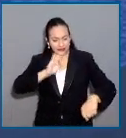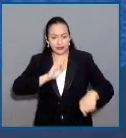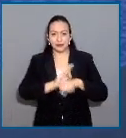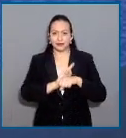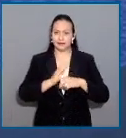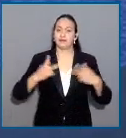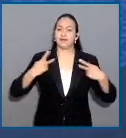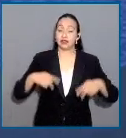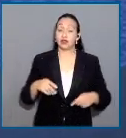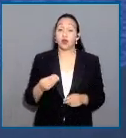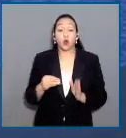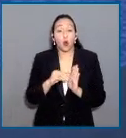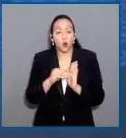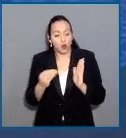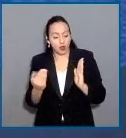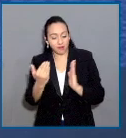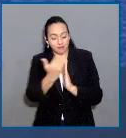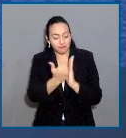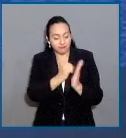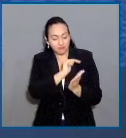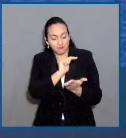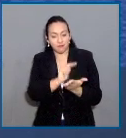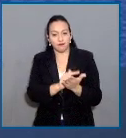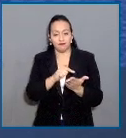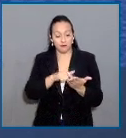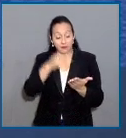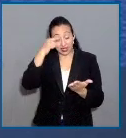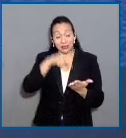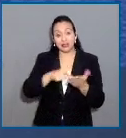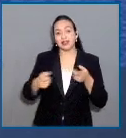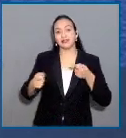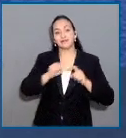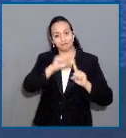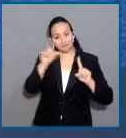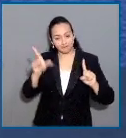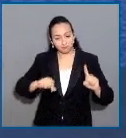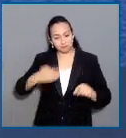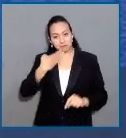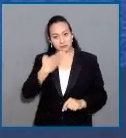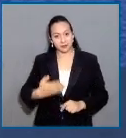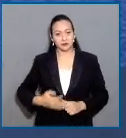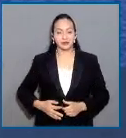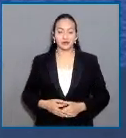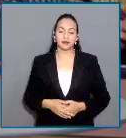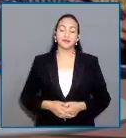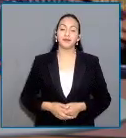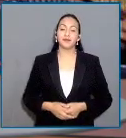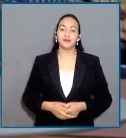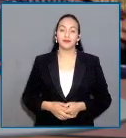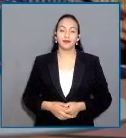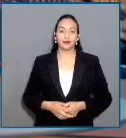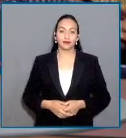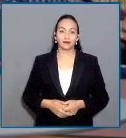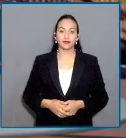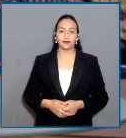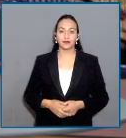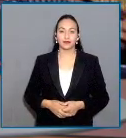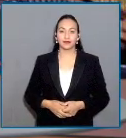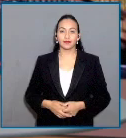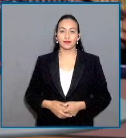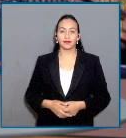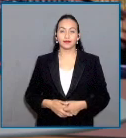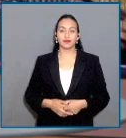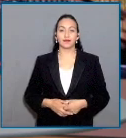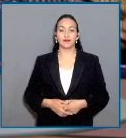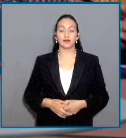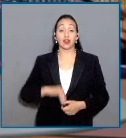que van a regir. Para el canal del Poder Judicial de la Federación, Mario López Peña. La JUFED